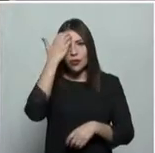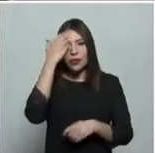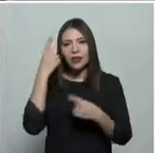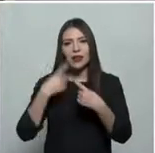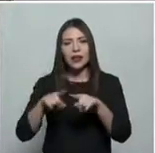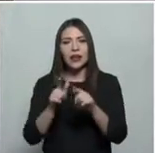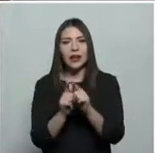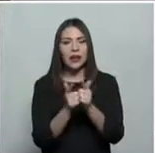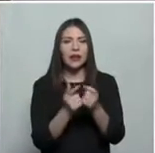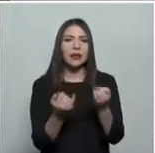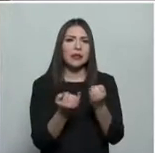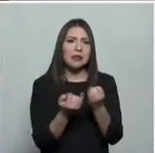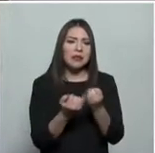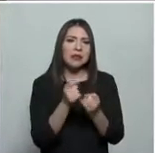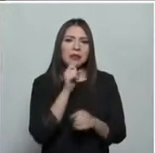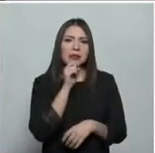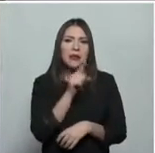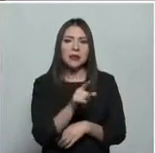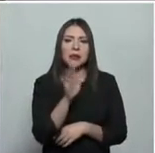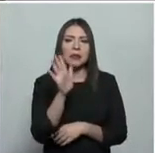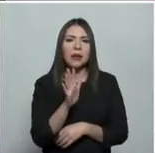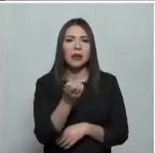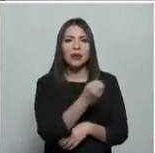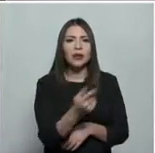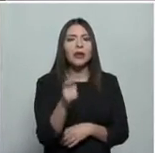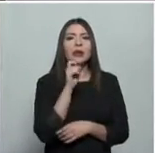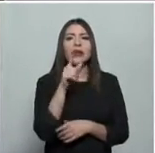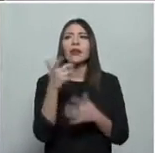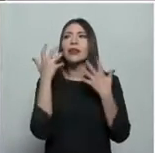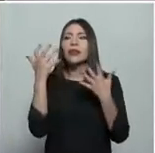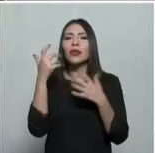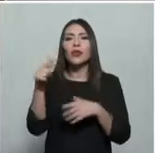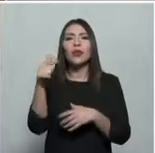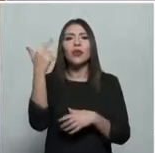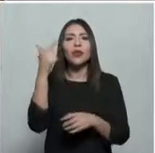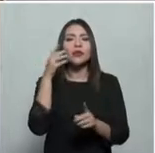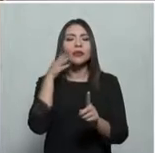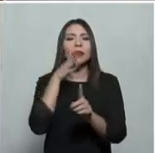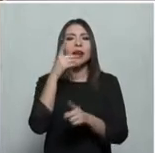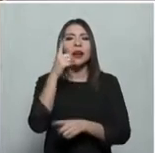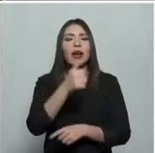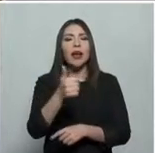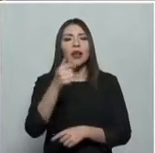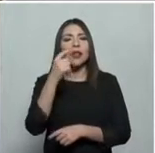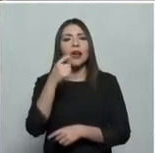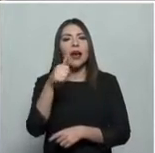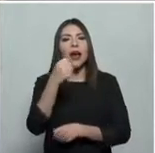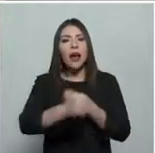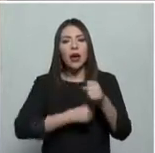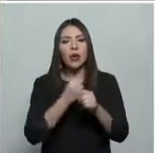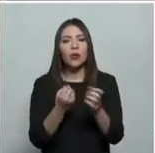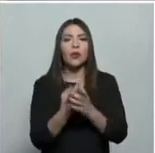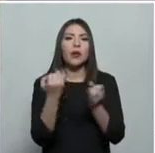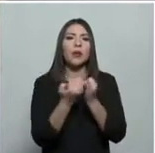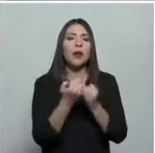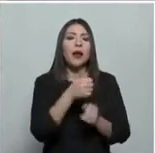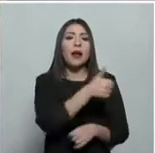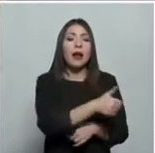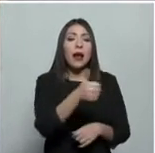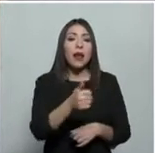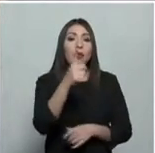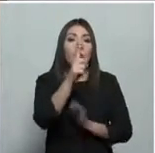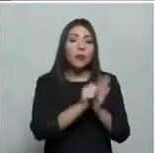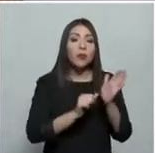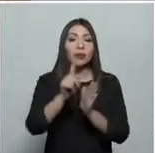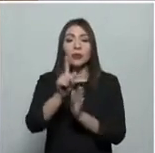títulos y, ¿por qué no?, incluso hacer como si fueran los 12 propósitos de Año Nuevo, un libro por cada uno de los meses. Eso no es una mala idea. Así como a los editores seguro